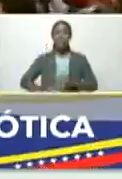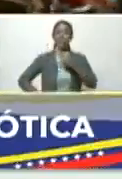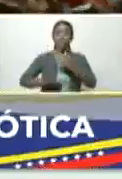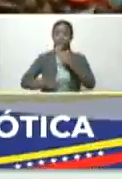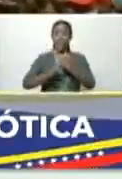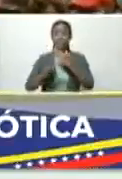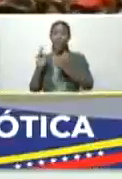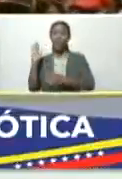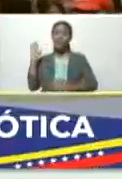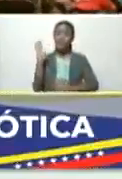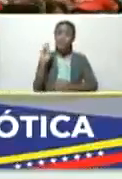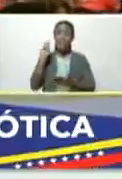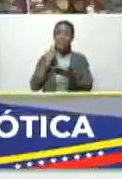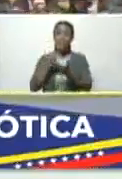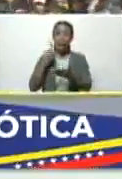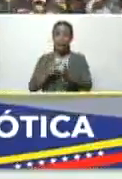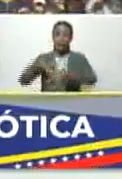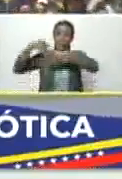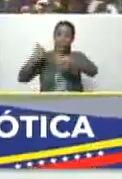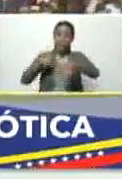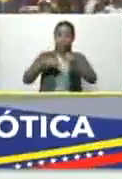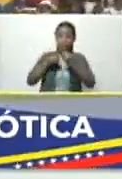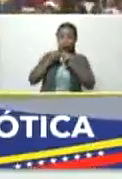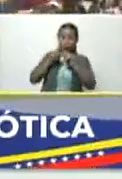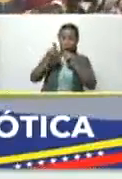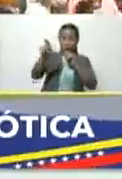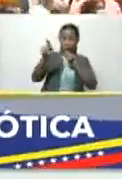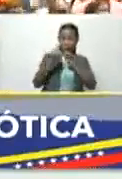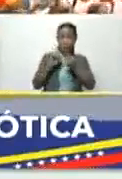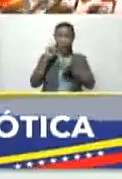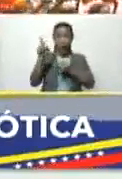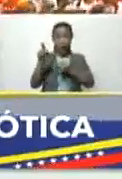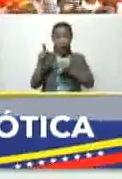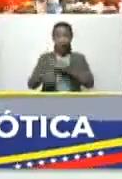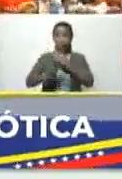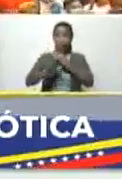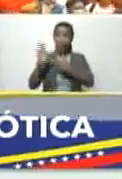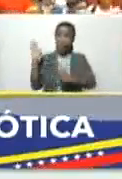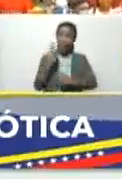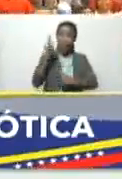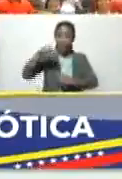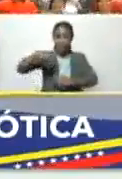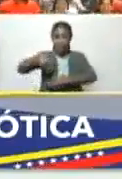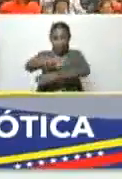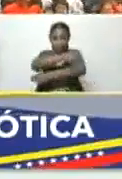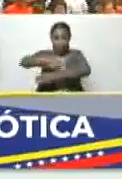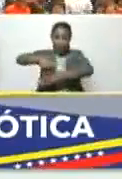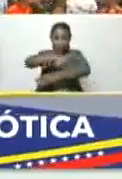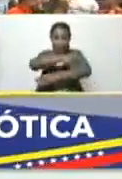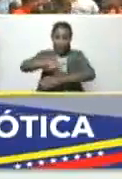viene llegando la marcha por allá a lo largo de esta avenida.